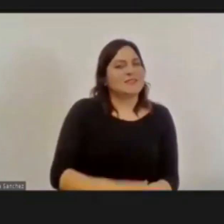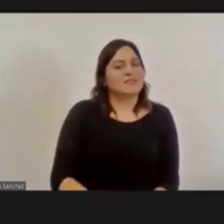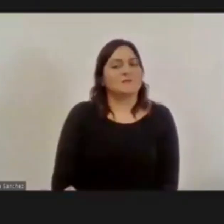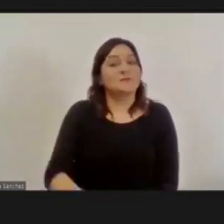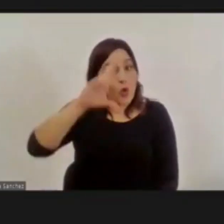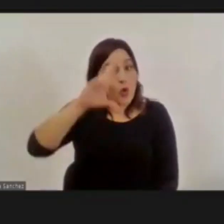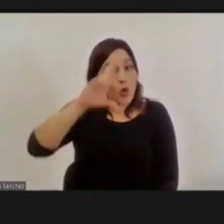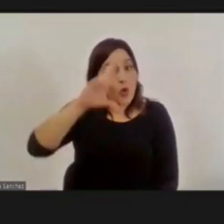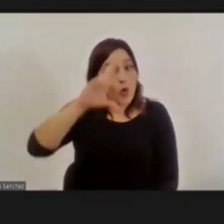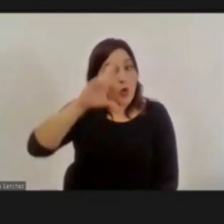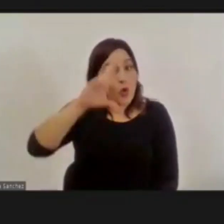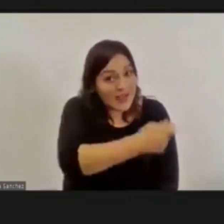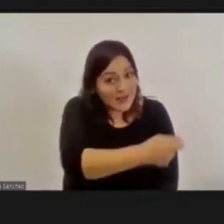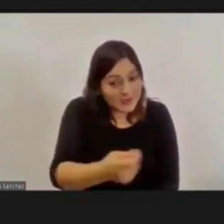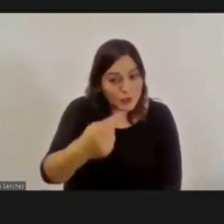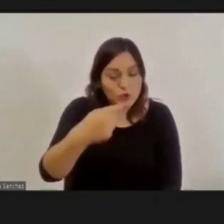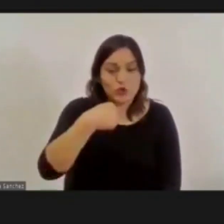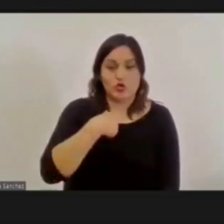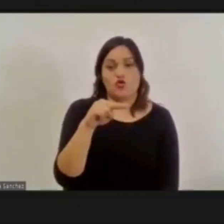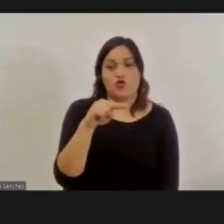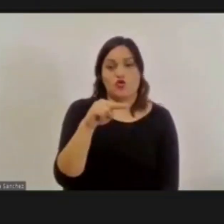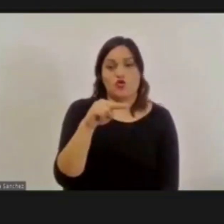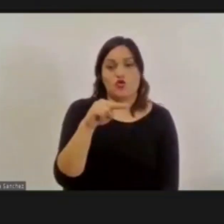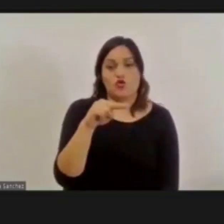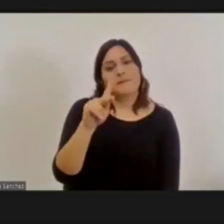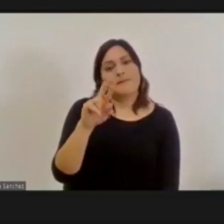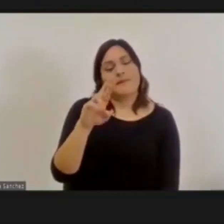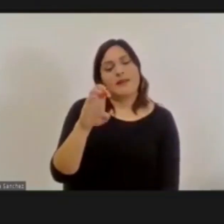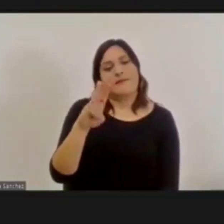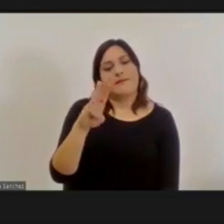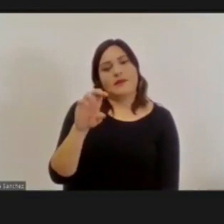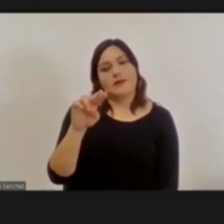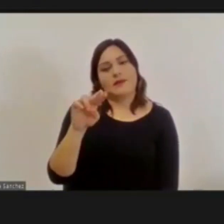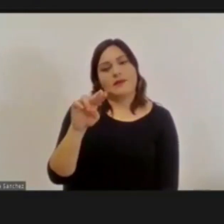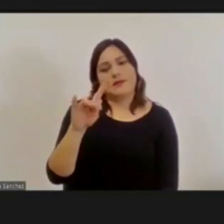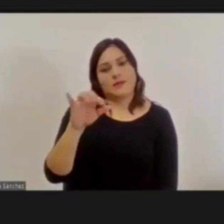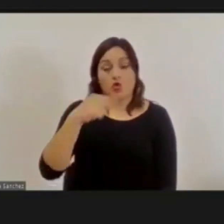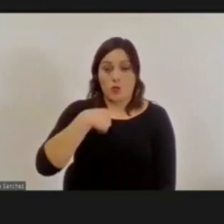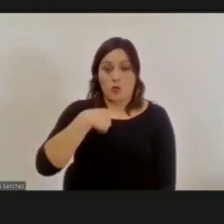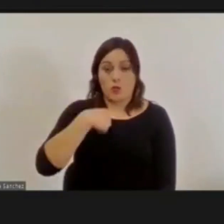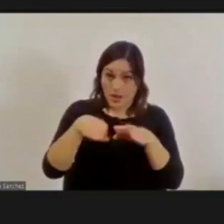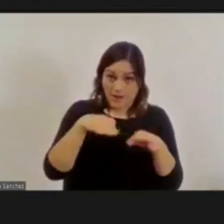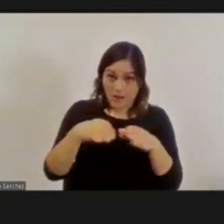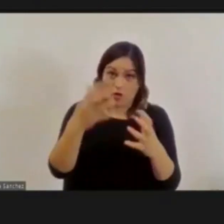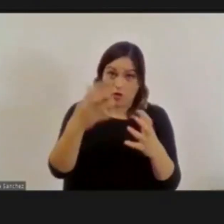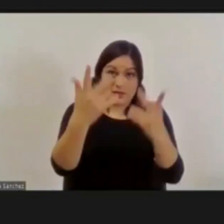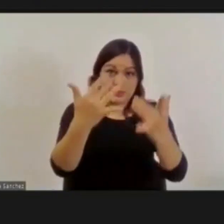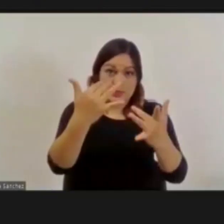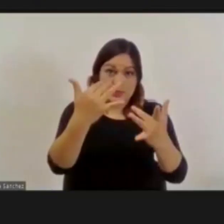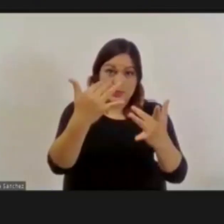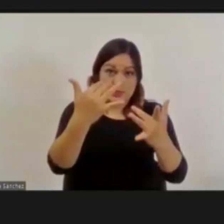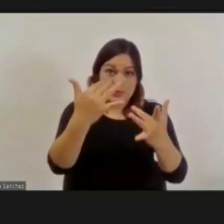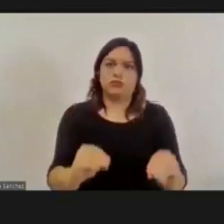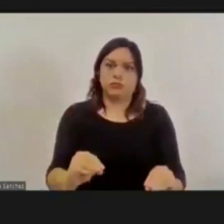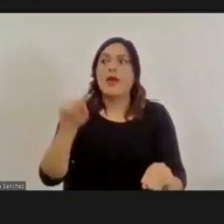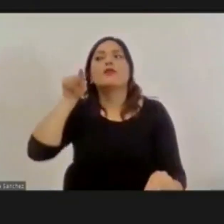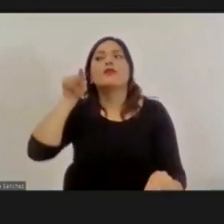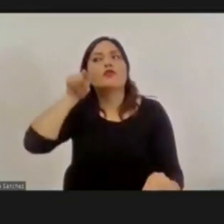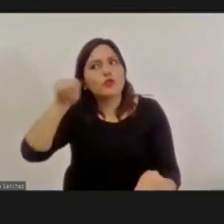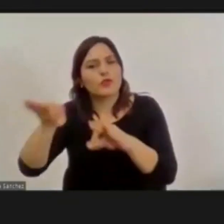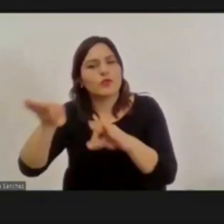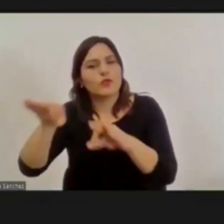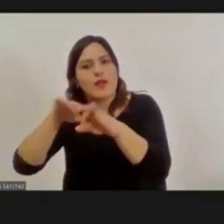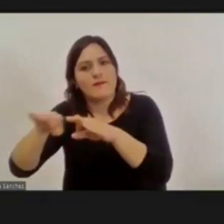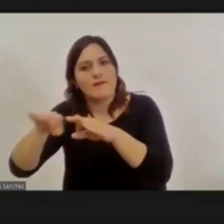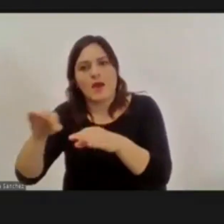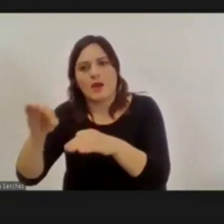pequeño. Yo soy Prevenito. Mi labor es apagar incendios y la tuya, evitarlos. Nunca